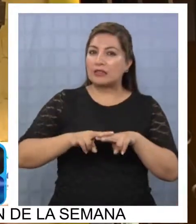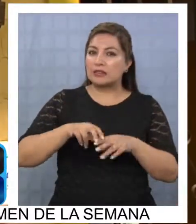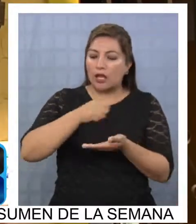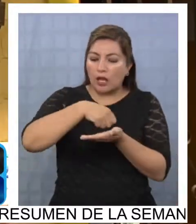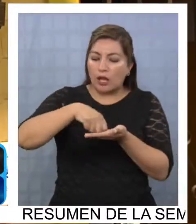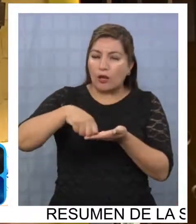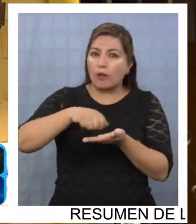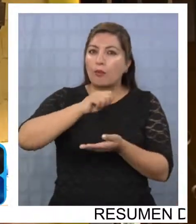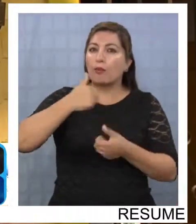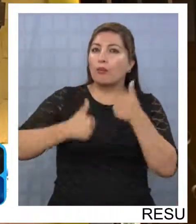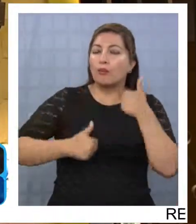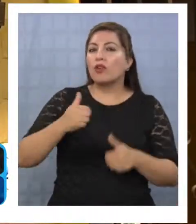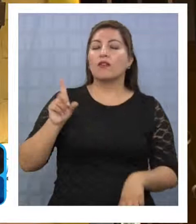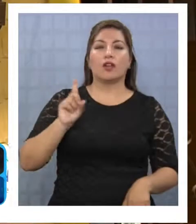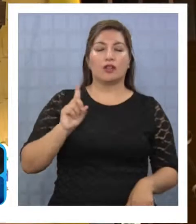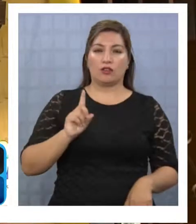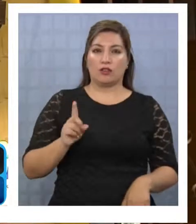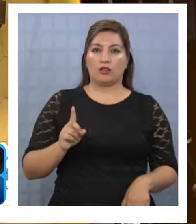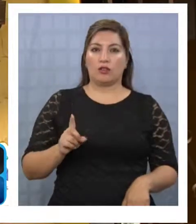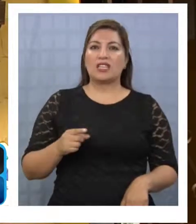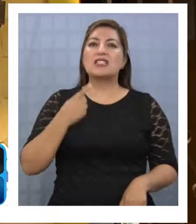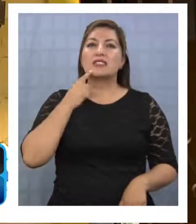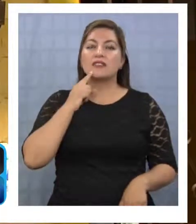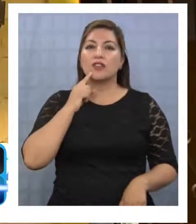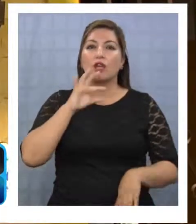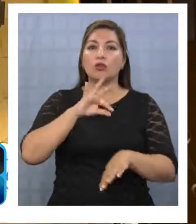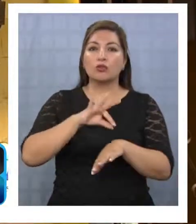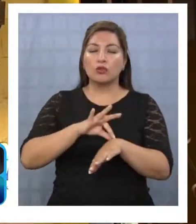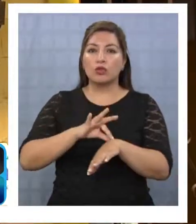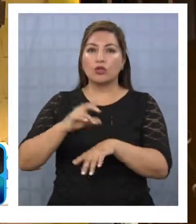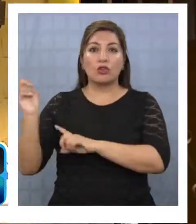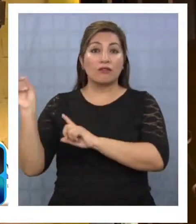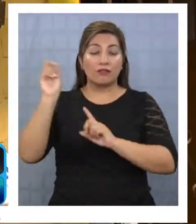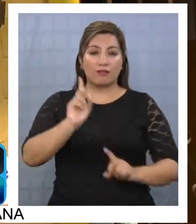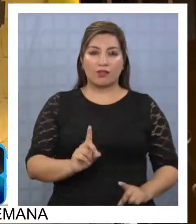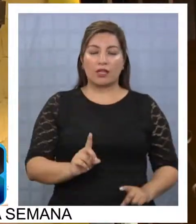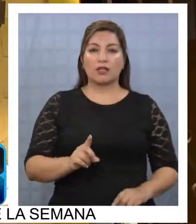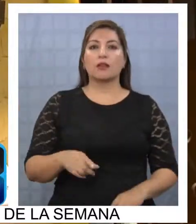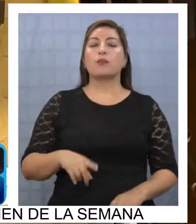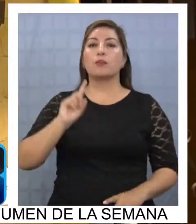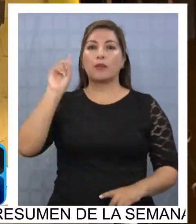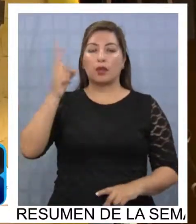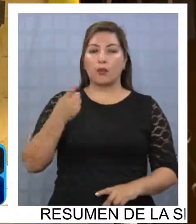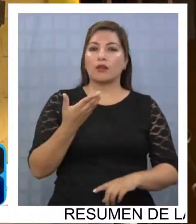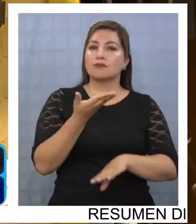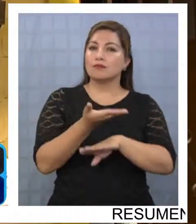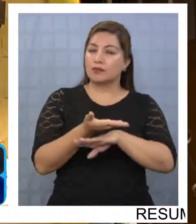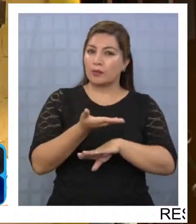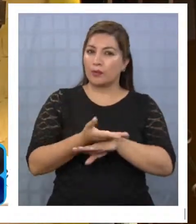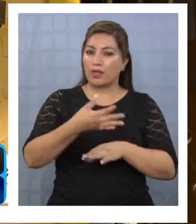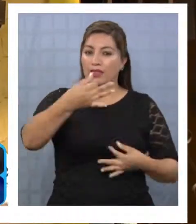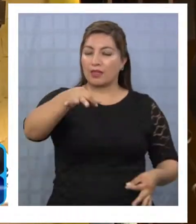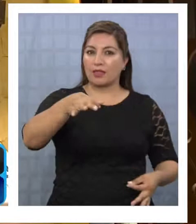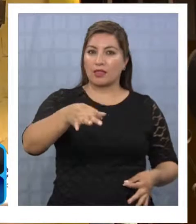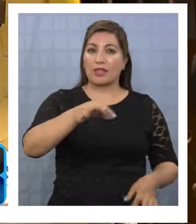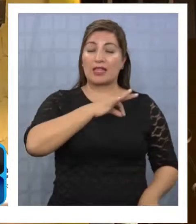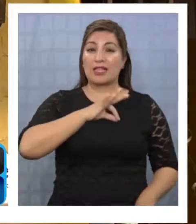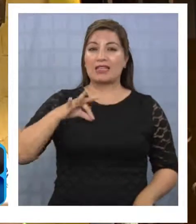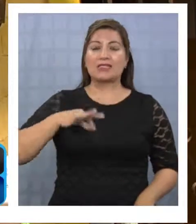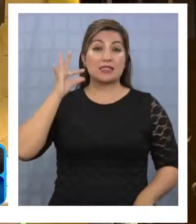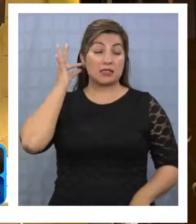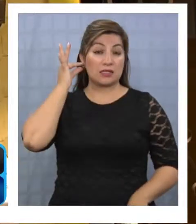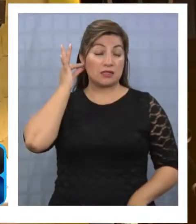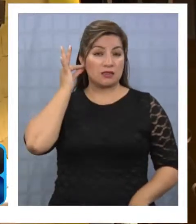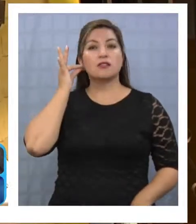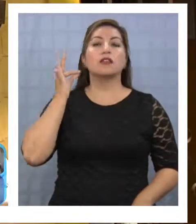tipo de filtro. Acá cuando los médicos llegan, tienen que hacer la solicitud para poder ser autorizados a través de la Seremia de Salud y